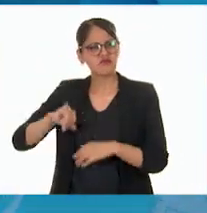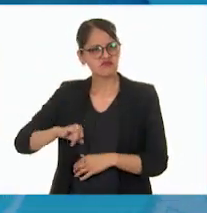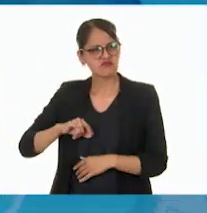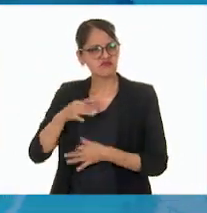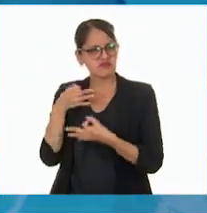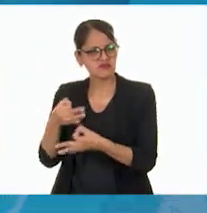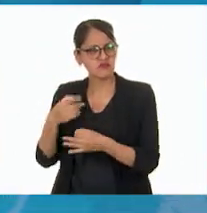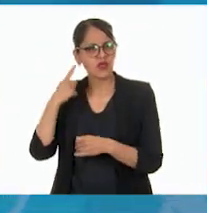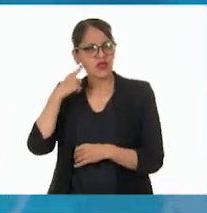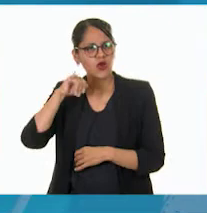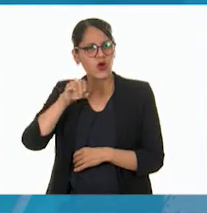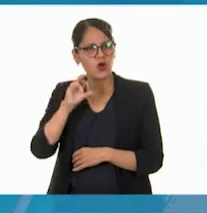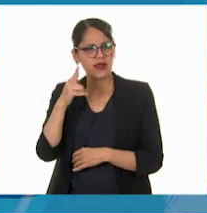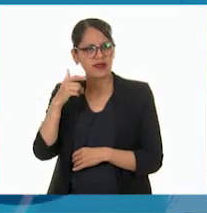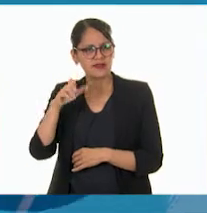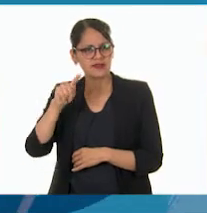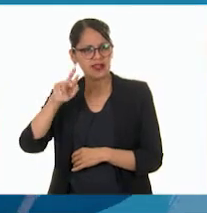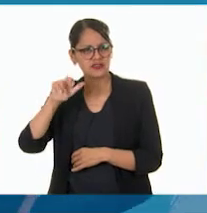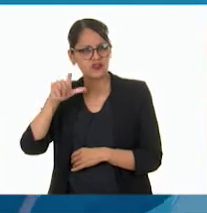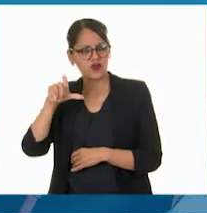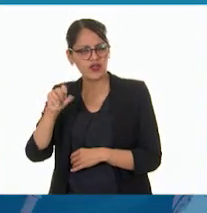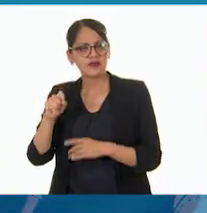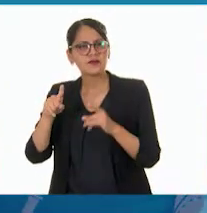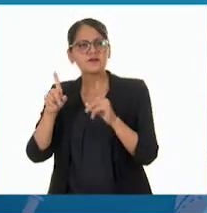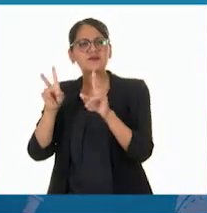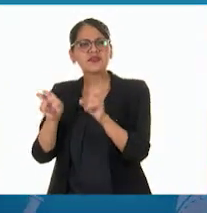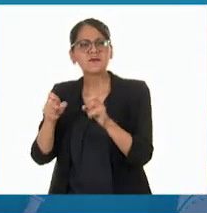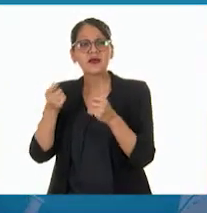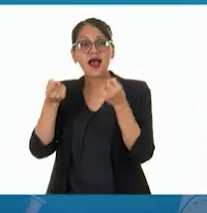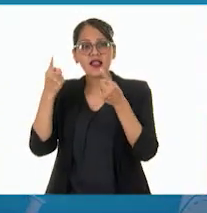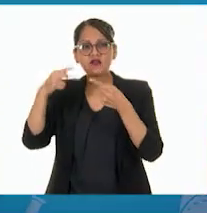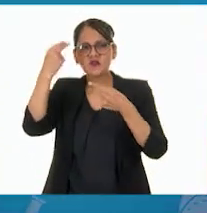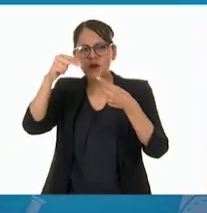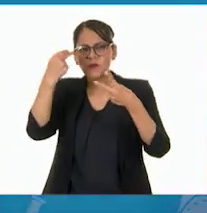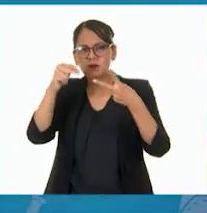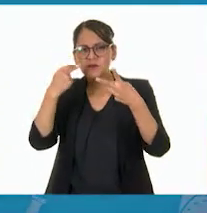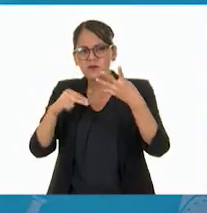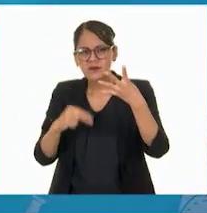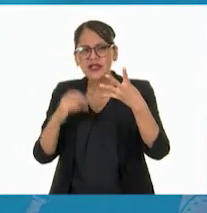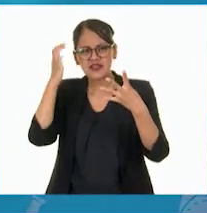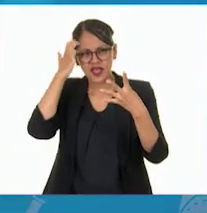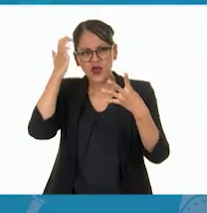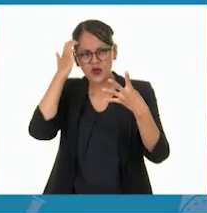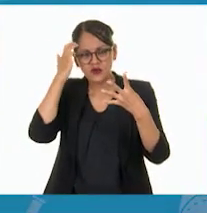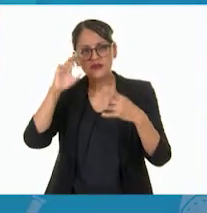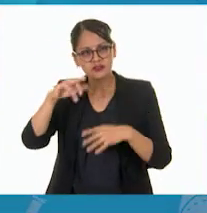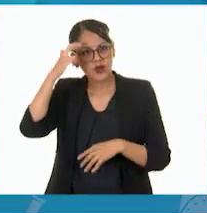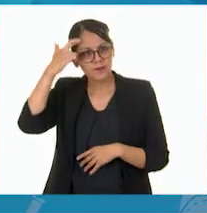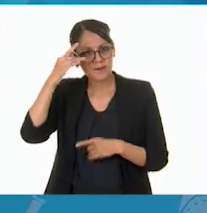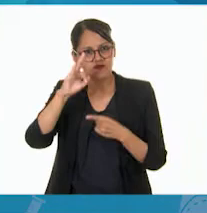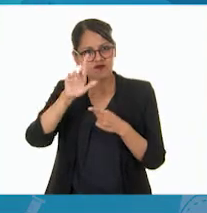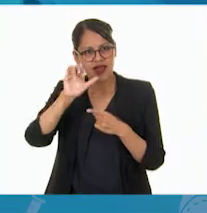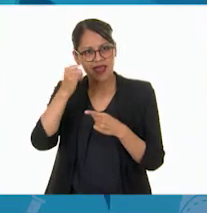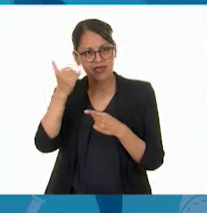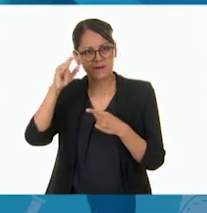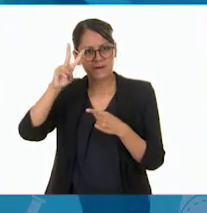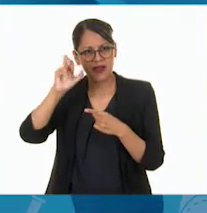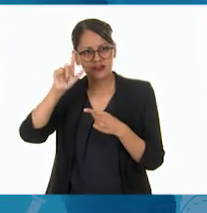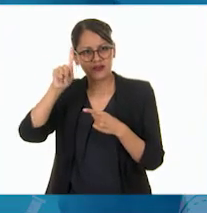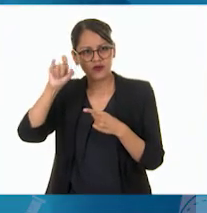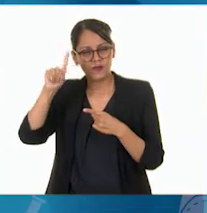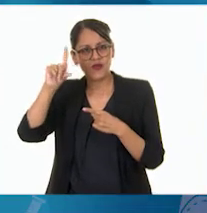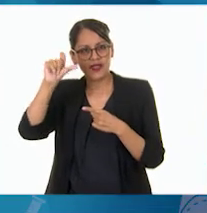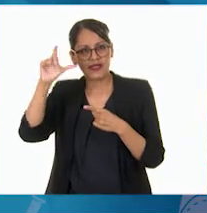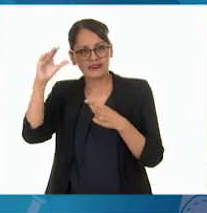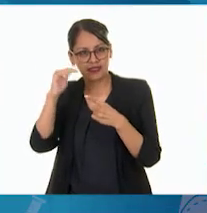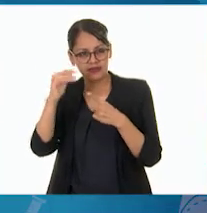historiador Jorge Trasloceros fue que mencionó algunos nombres que me sonaron conocidos. Recuerdo a Fray Bartolomé de las Casas o